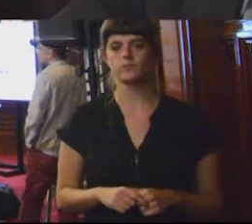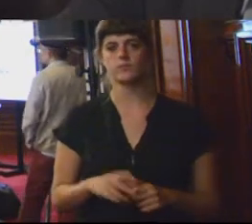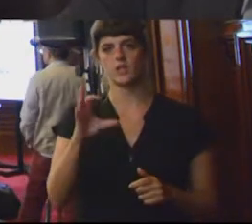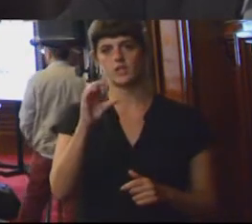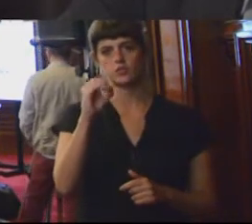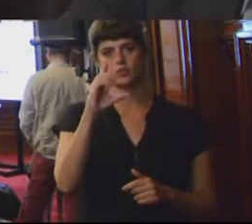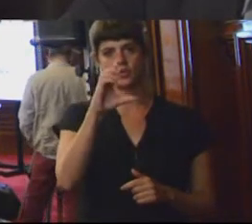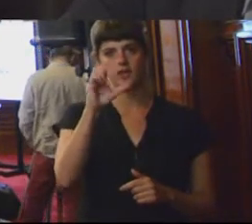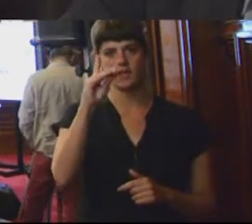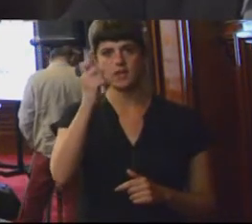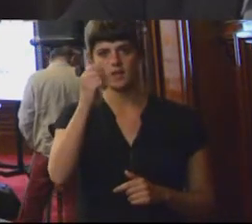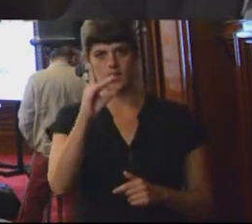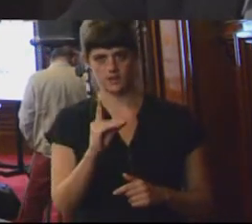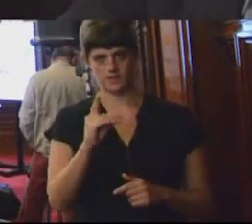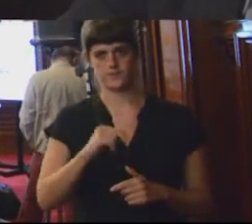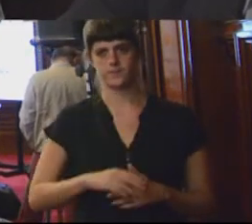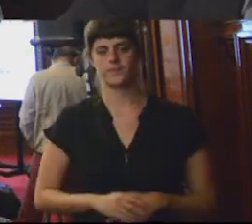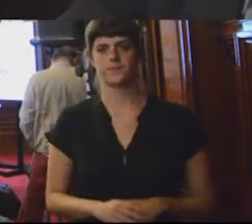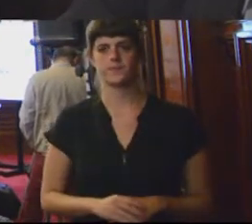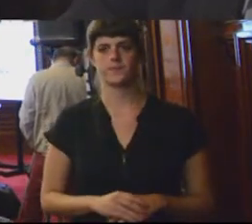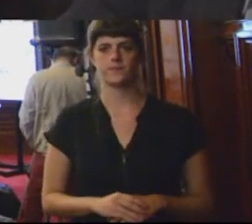Soledad Muñoz.